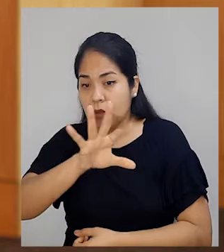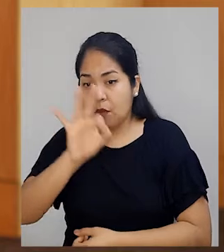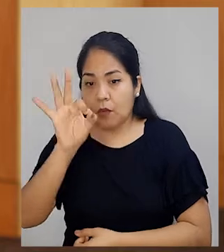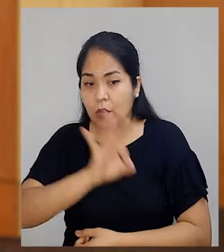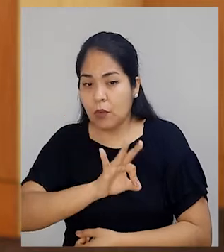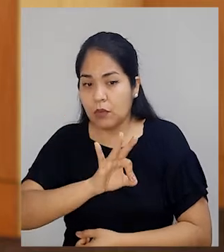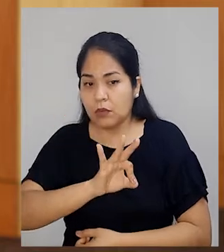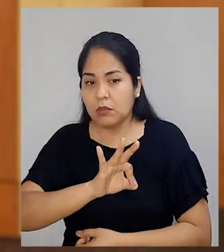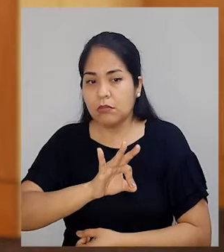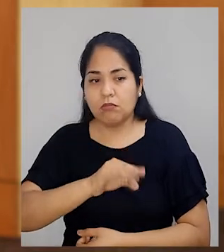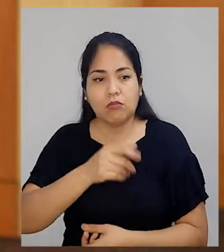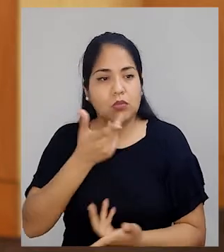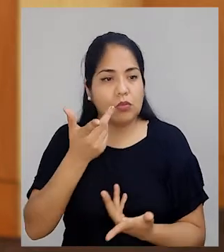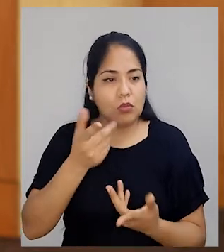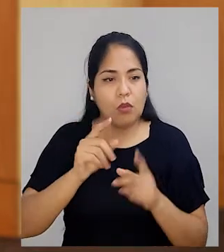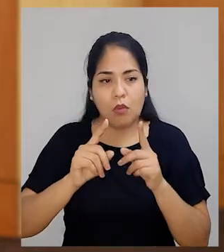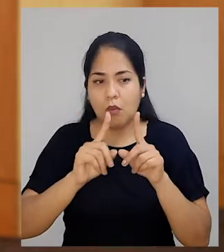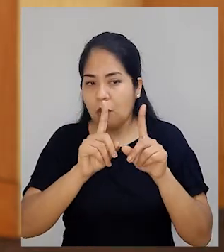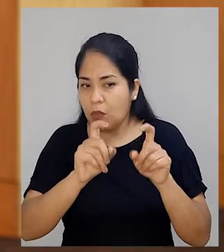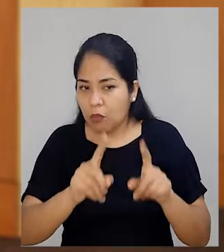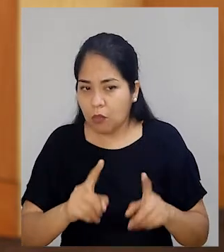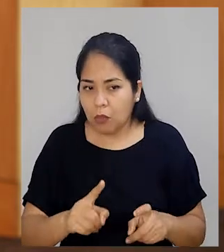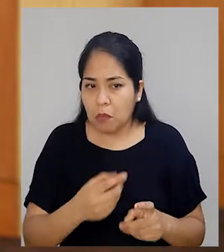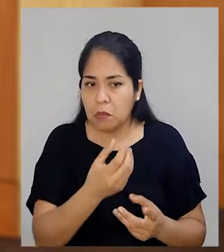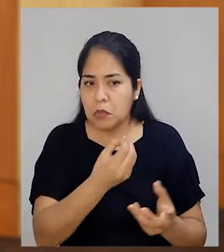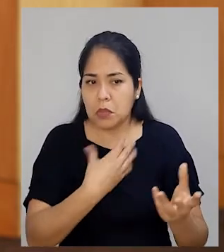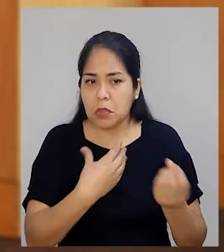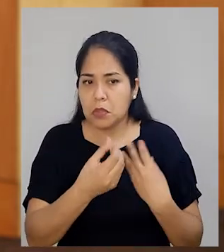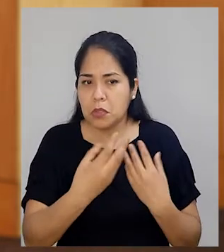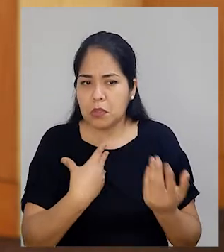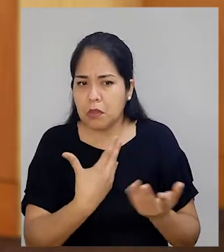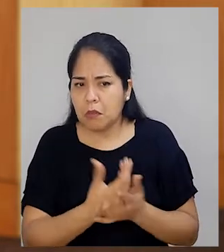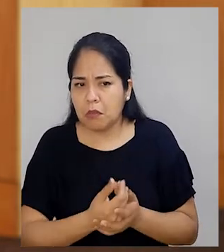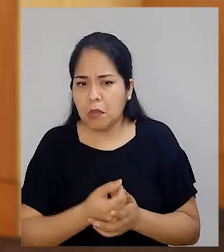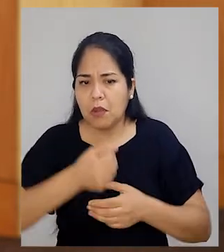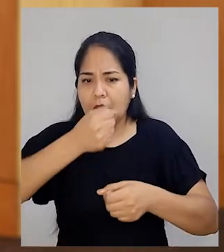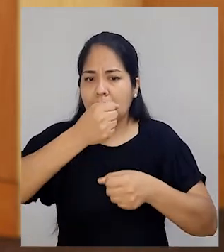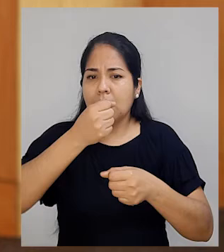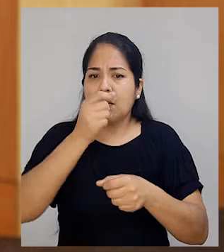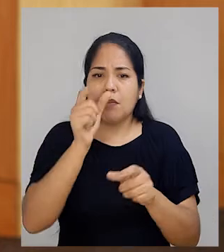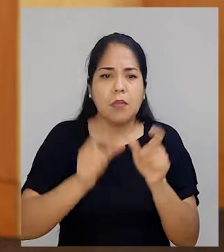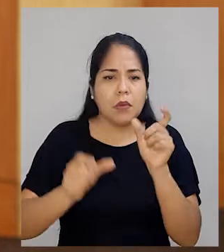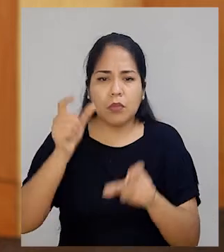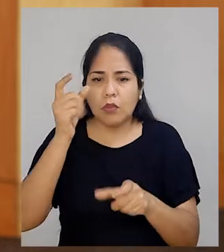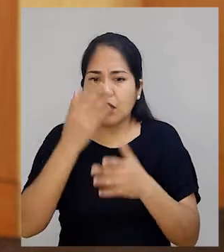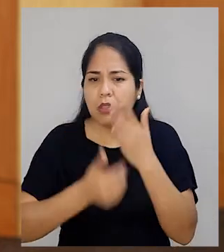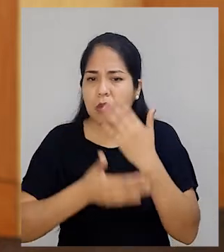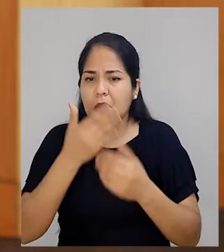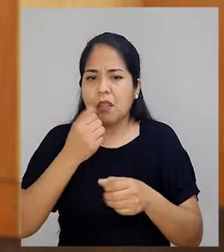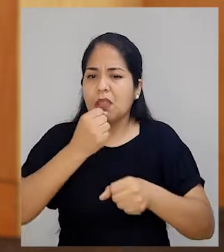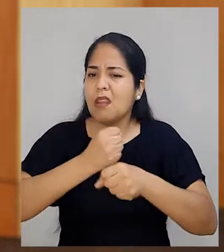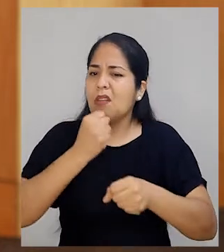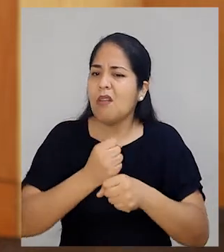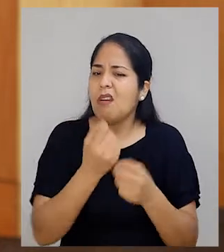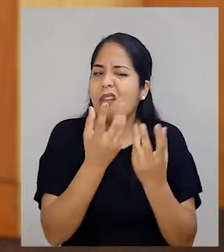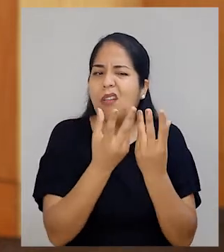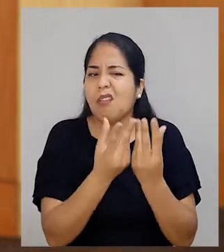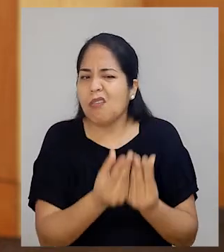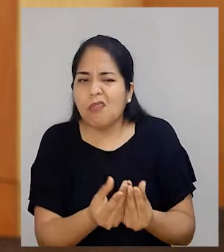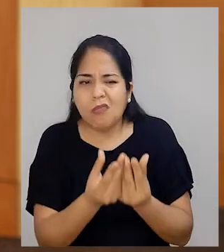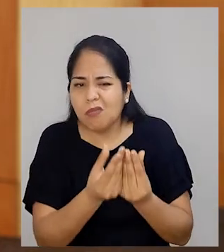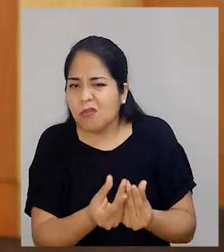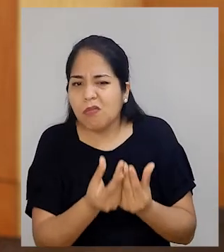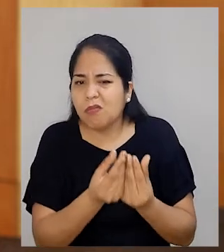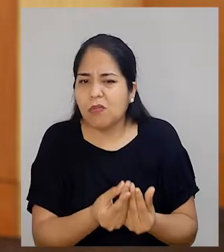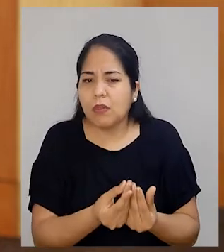que el 25% de los encuestados considera que las personas con discapacidad son menos productivas en sus trabajos, y eso se refleja